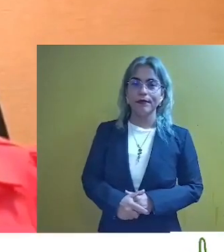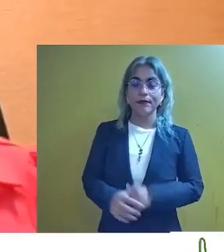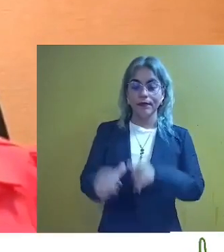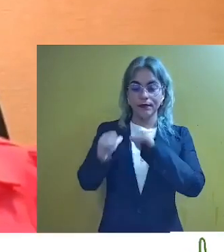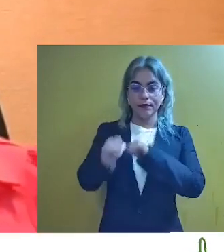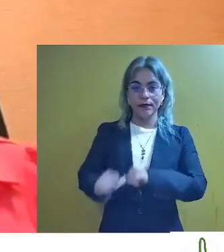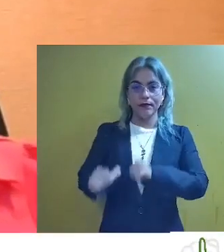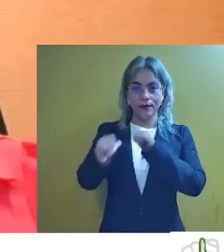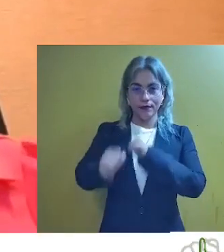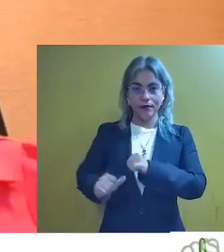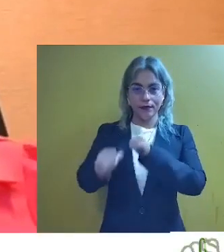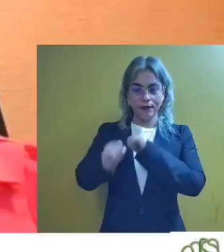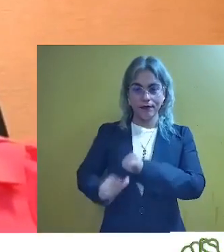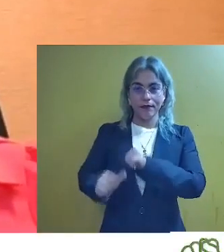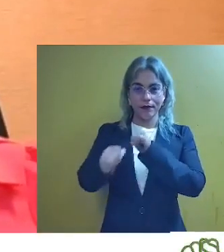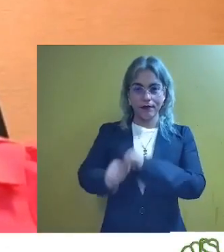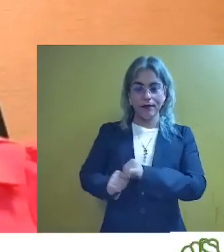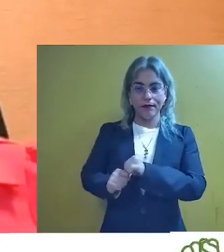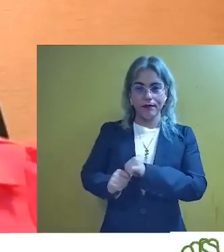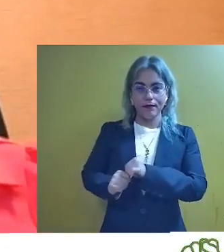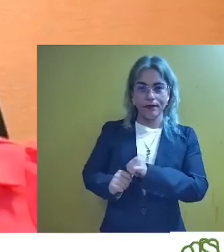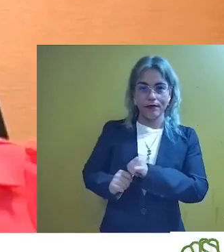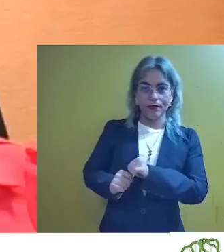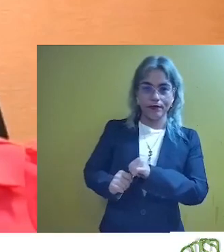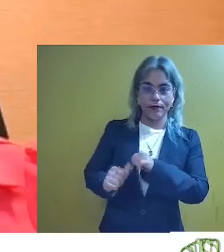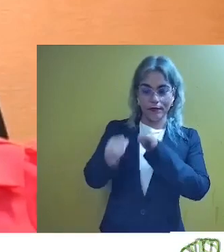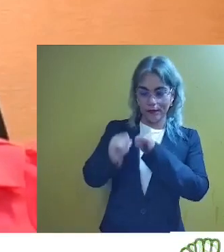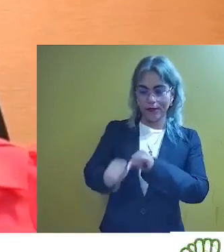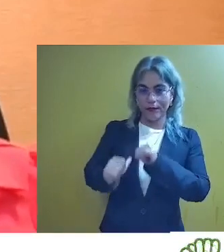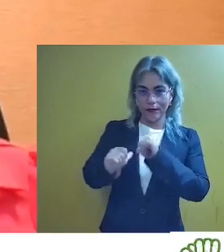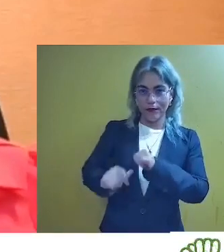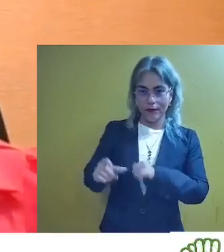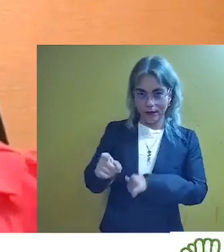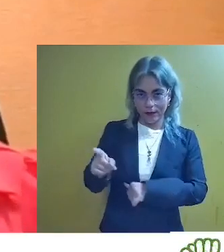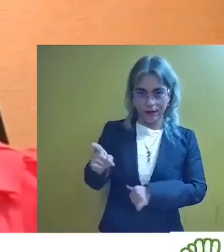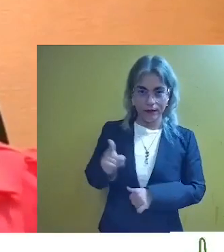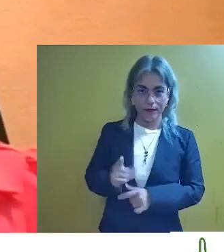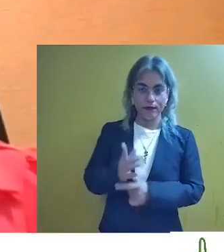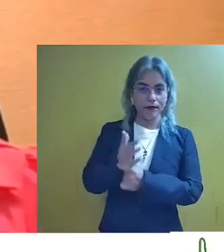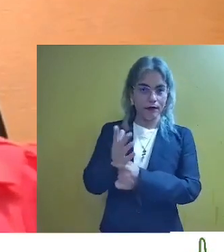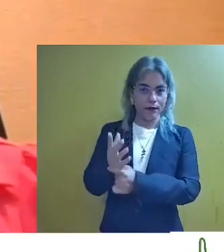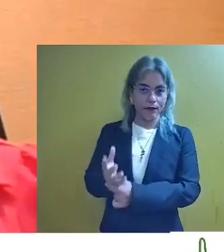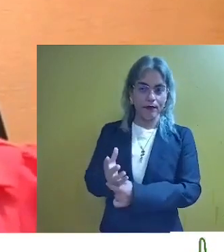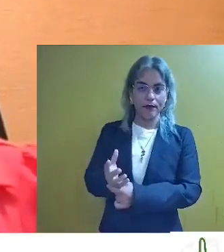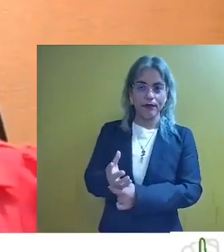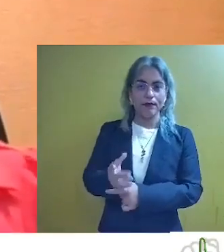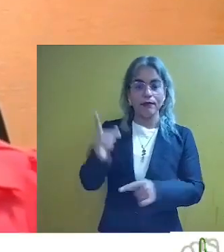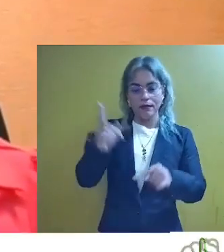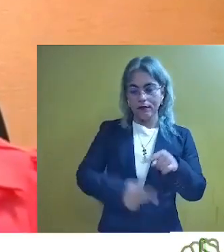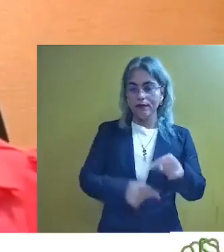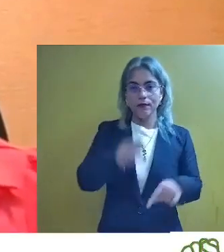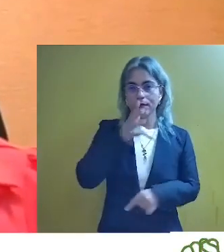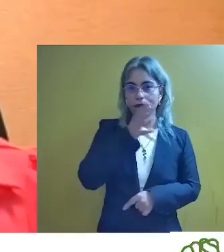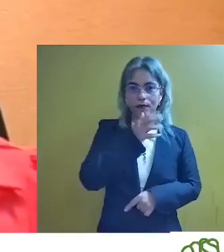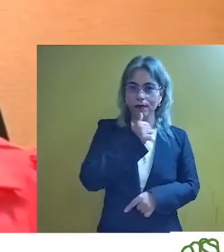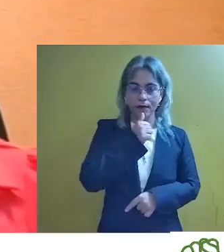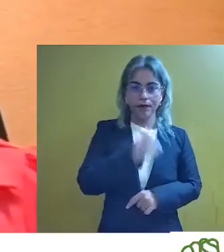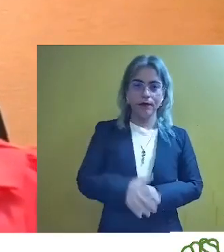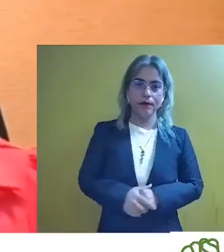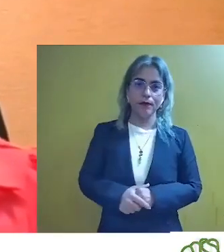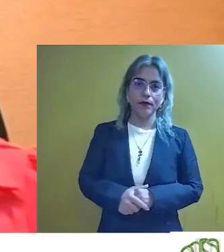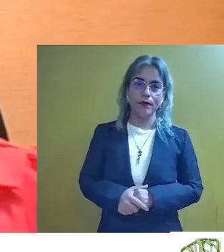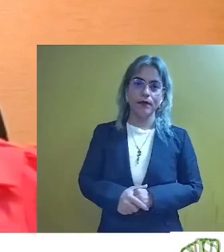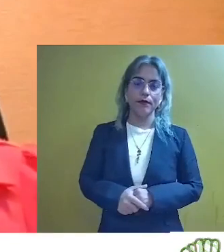autoridad responsable en el recurso de reconsideraciones, es decir, en el Comité Directivo Estatal, y tampoco podemos